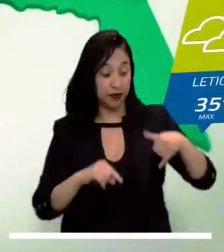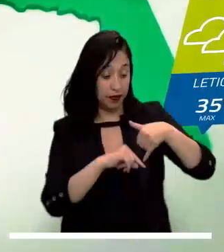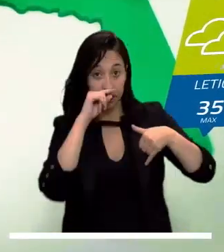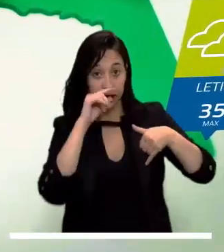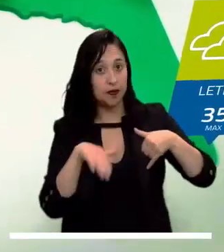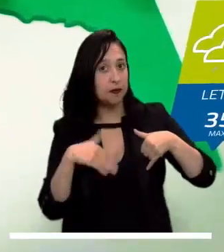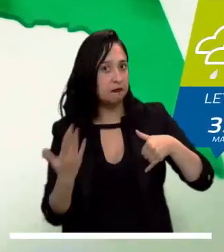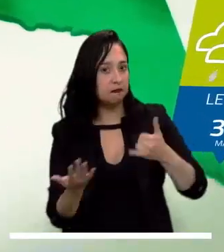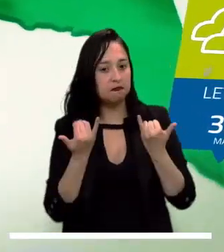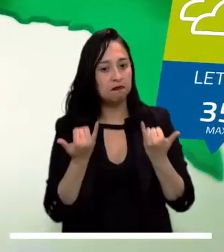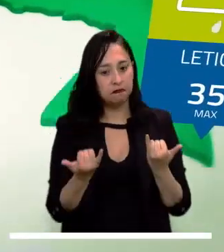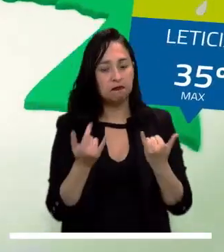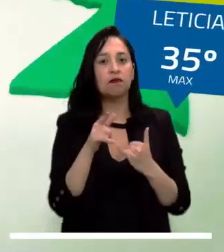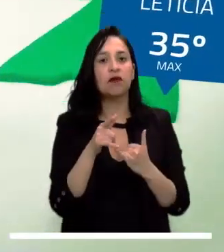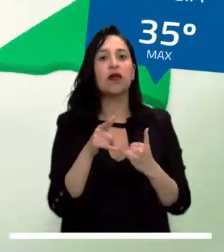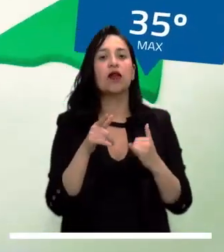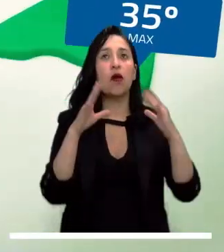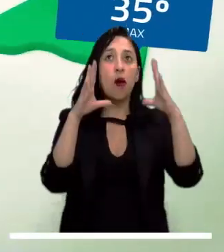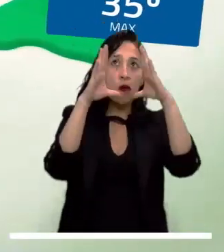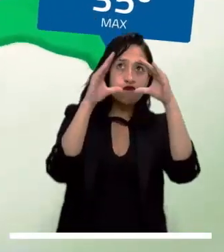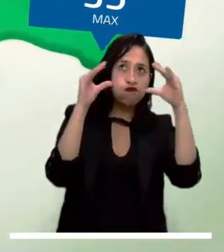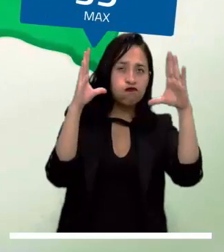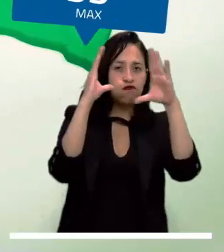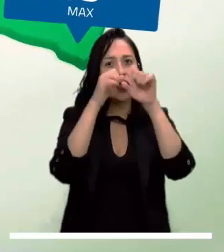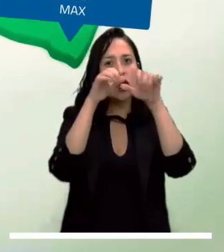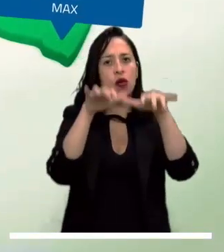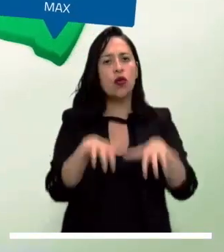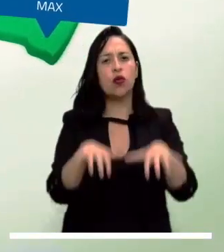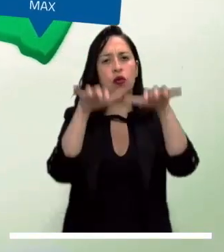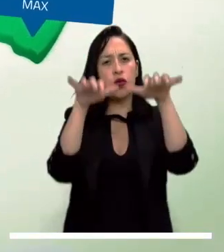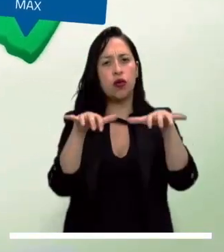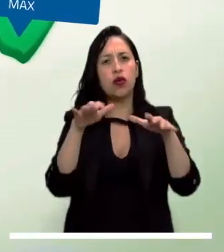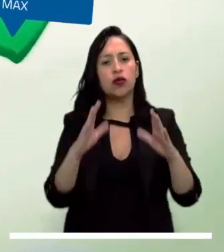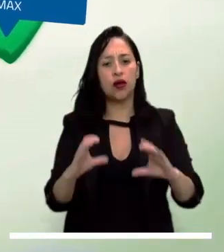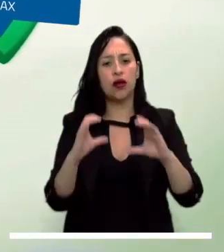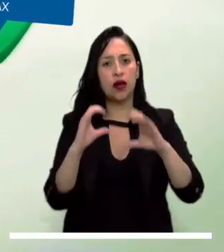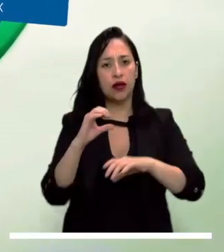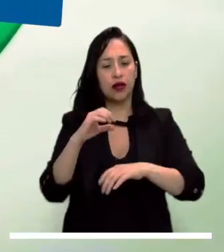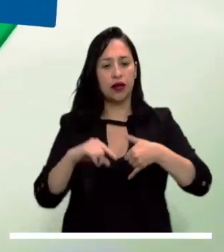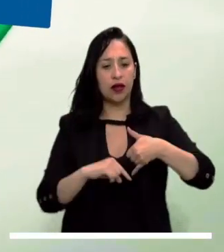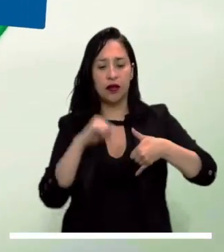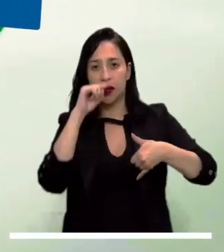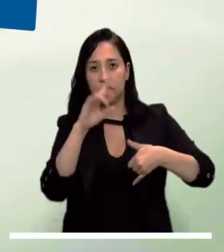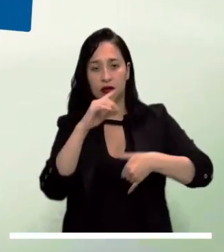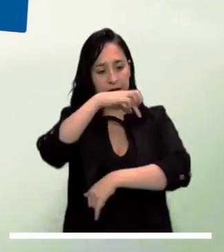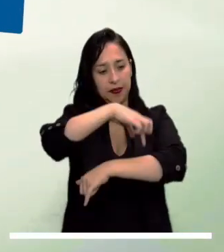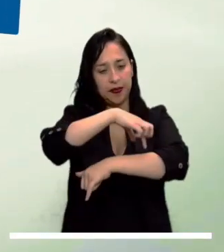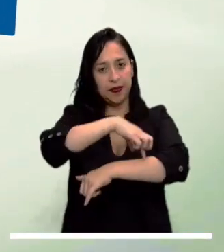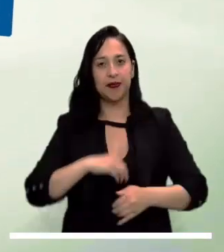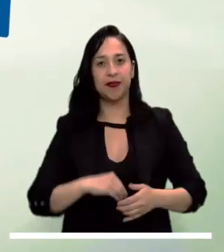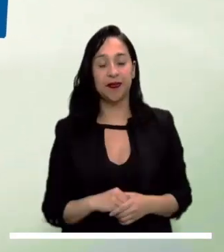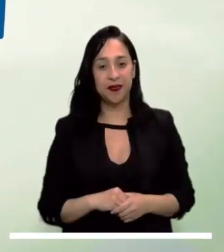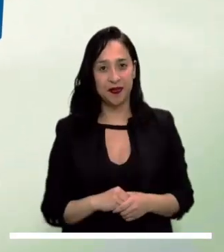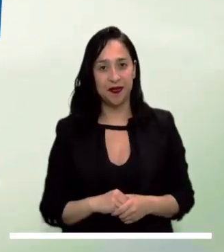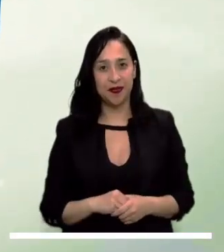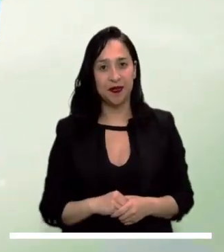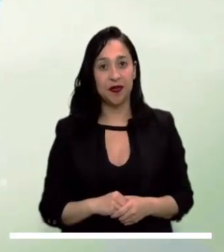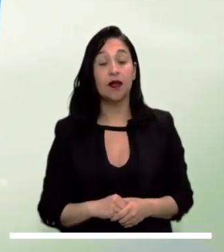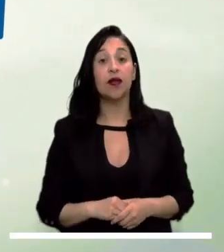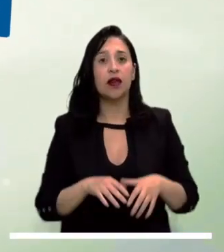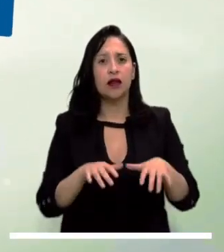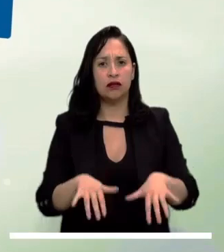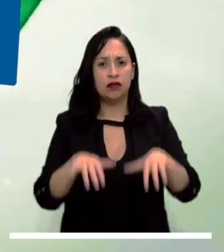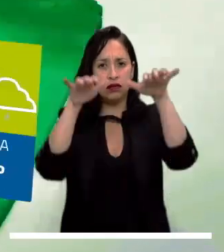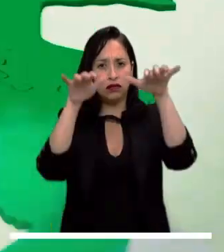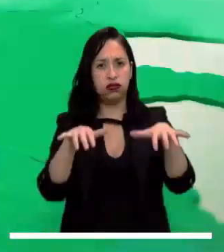semi-nublado. La Amazonía, por su parte, promete lluvias moderadas y cielo nublado, especialmente en sectores de Caquetá, Amazonas